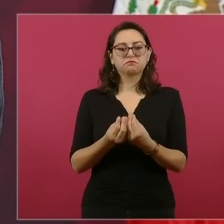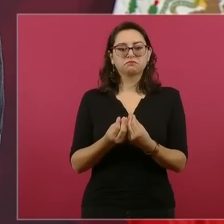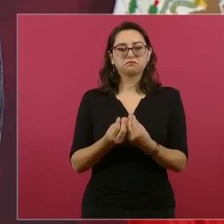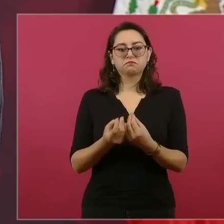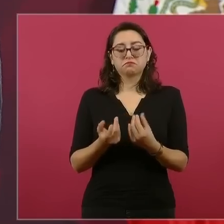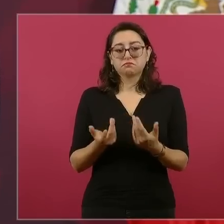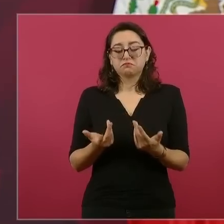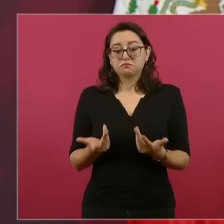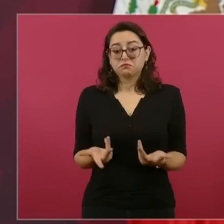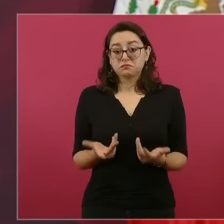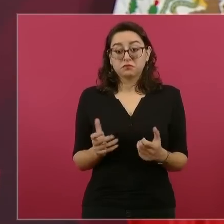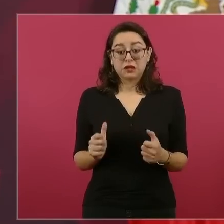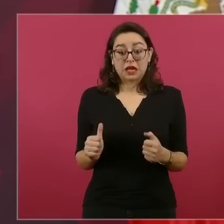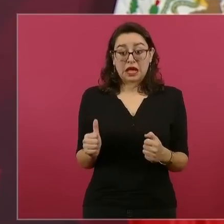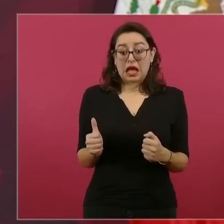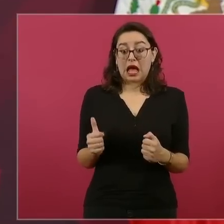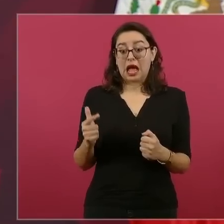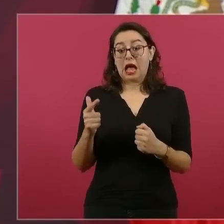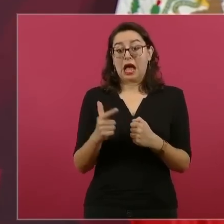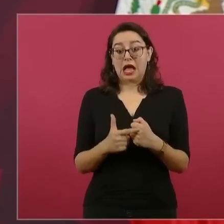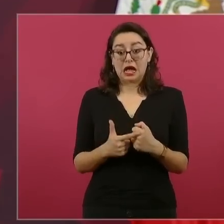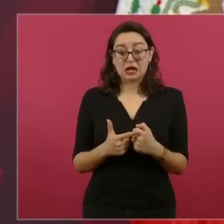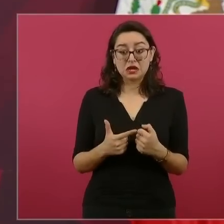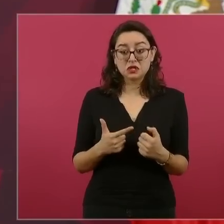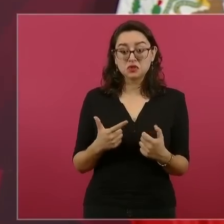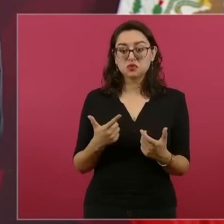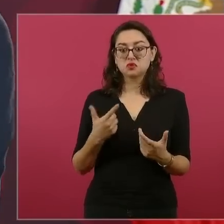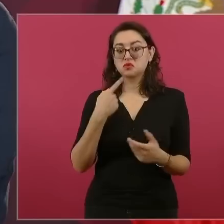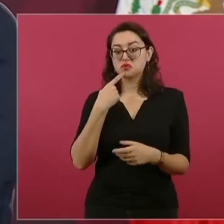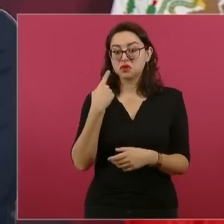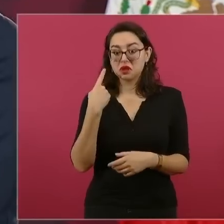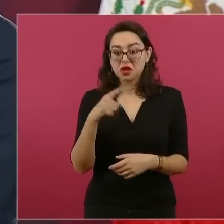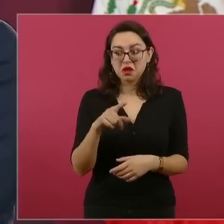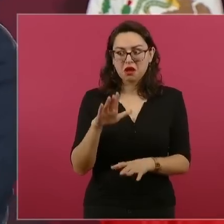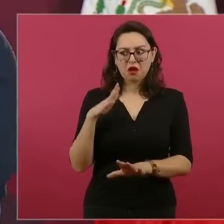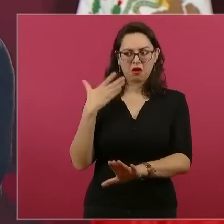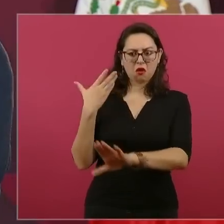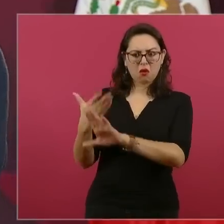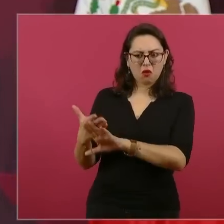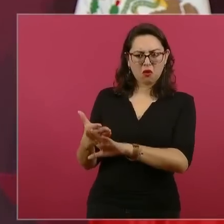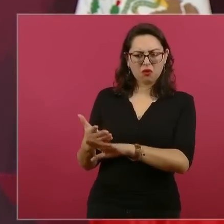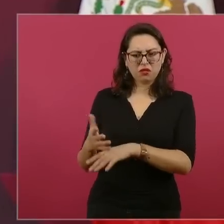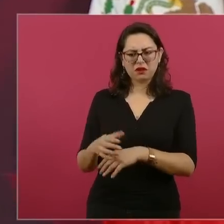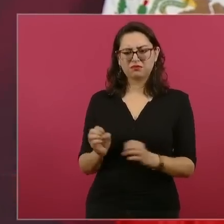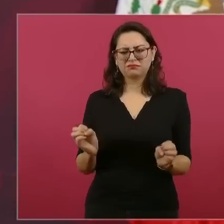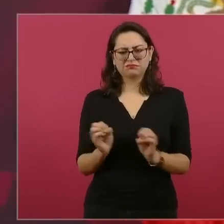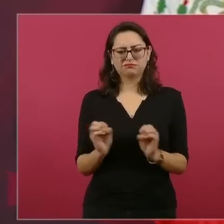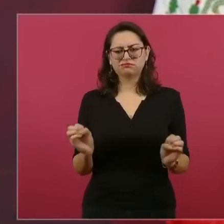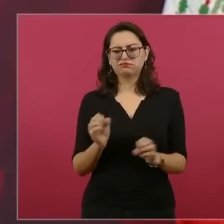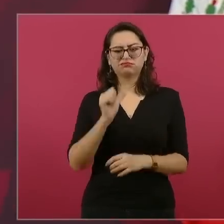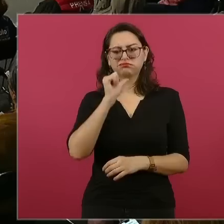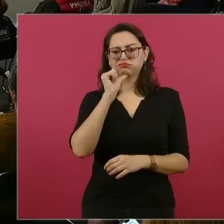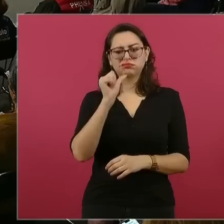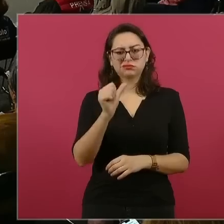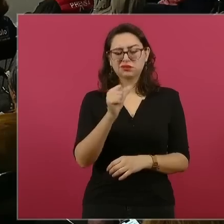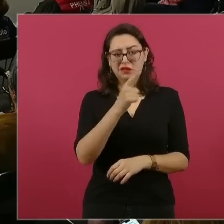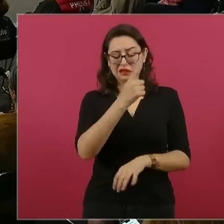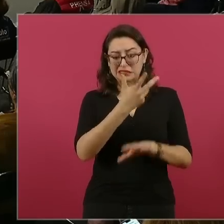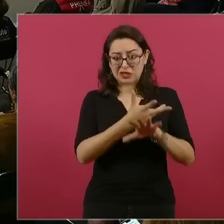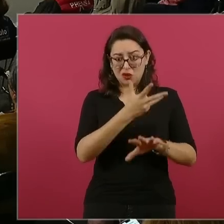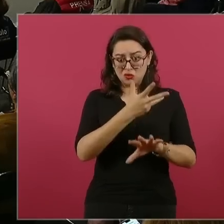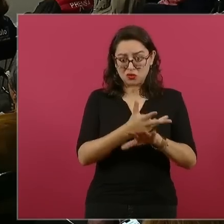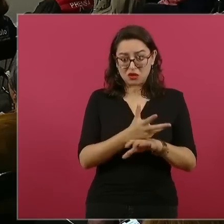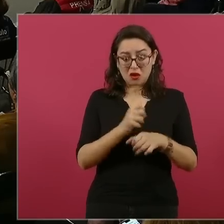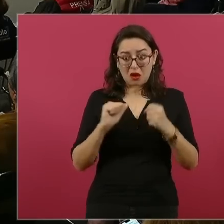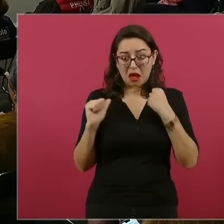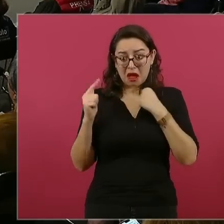no hay ninguna queja formal del gobierno de Estados